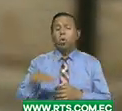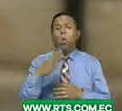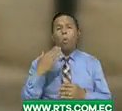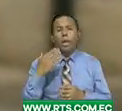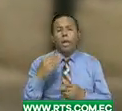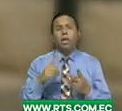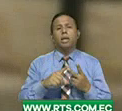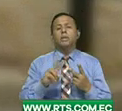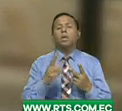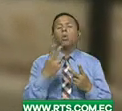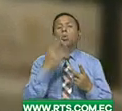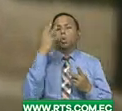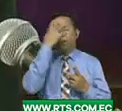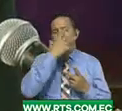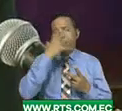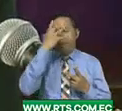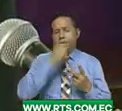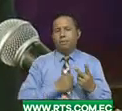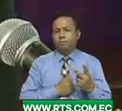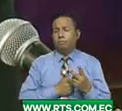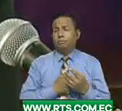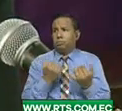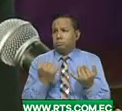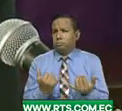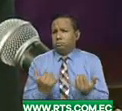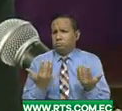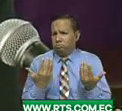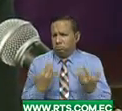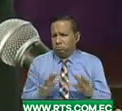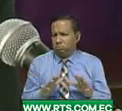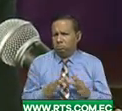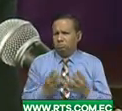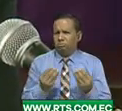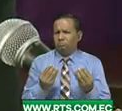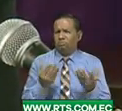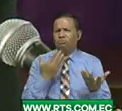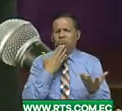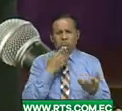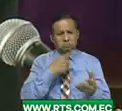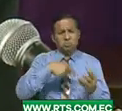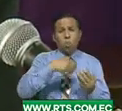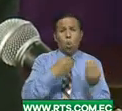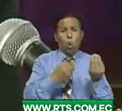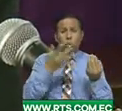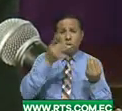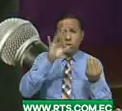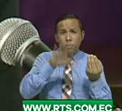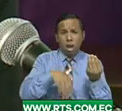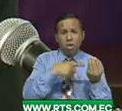se ubica en segundo lugar. Ahora ya son delitos mayores, ¿no? Como son sicariato,